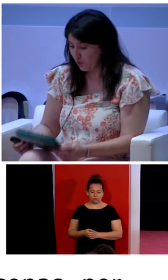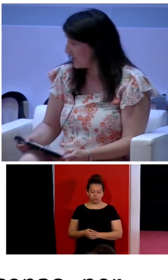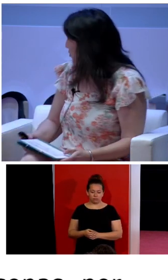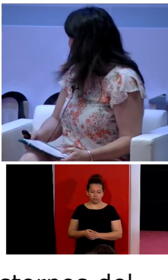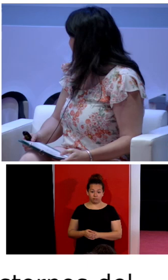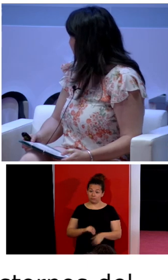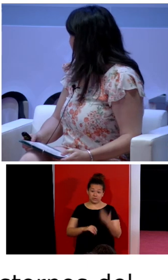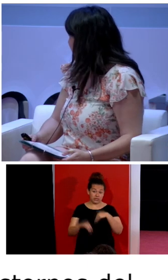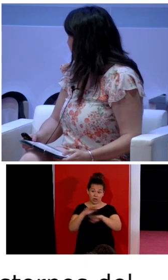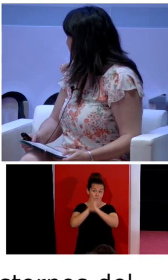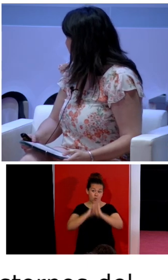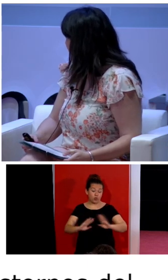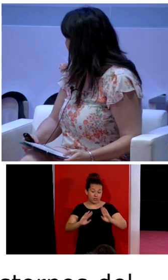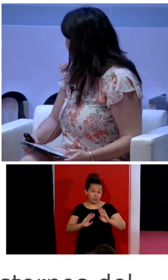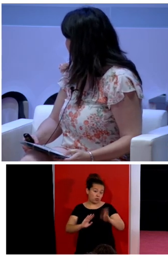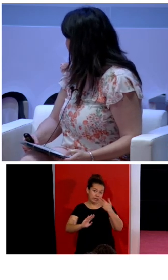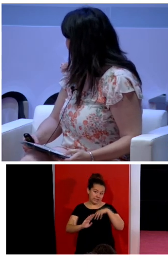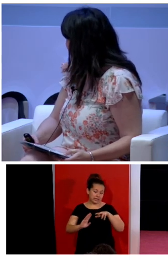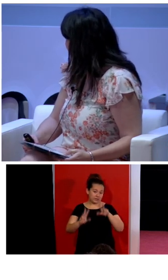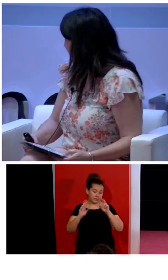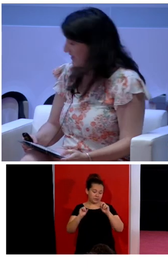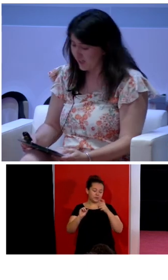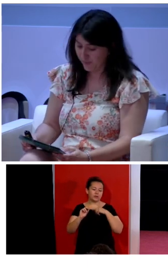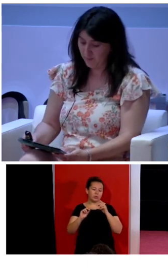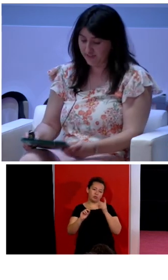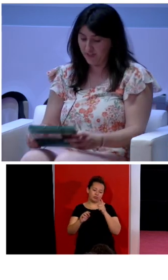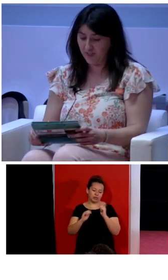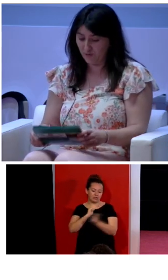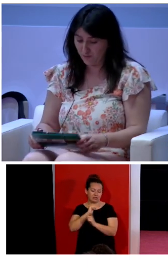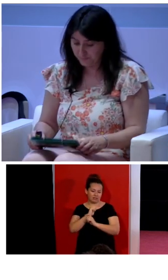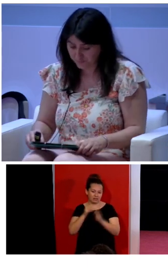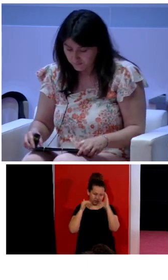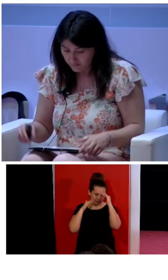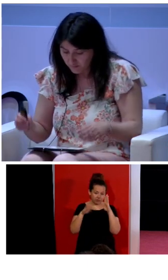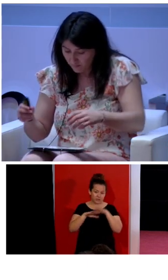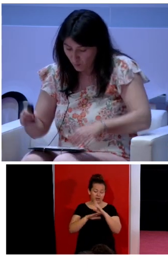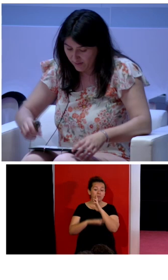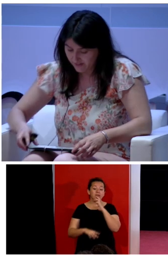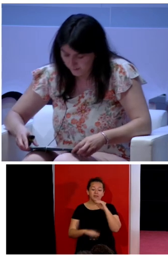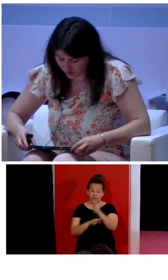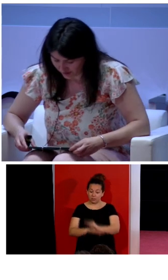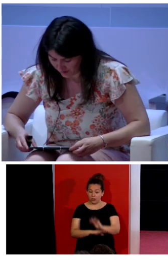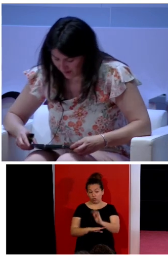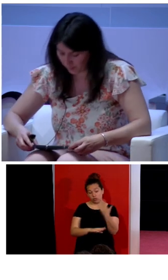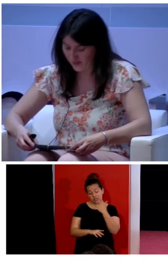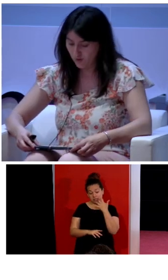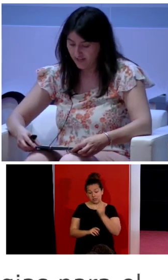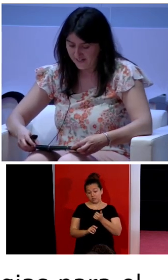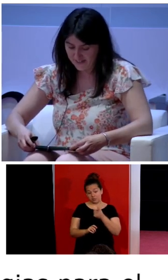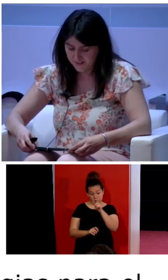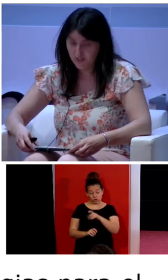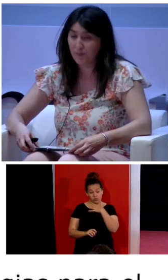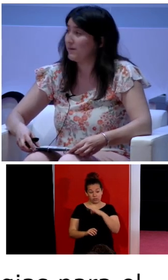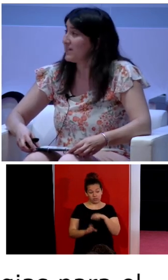Por último, y ya entrándonos en las estrategias para el mantenimiento, una vez que la persona acceda al empleo,